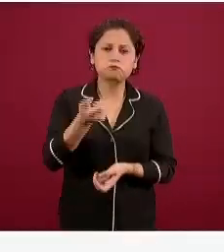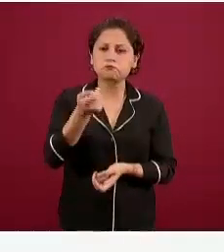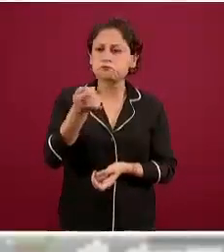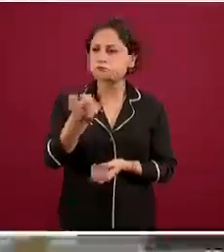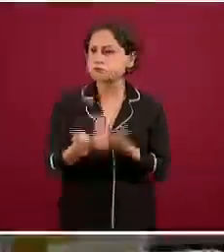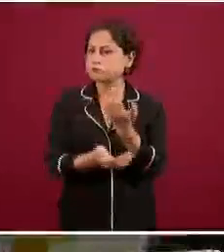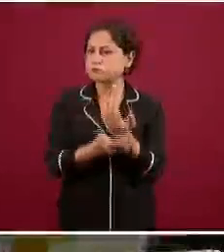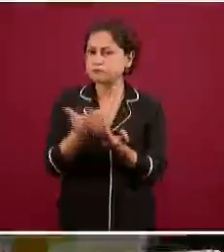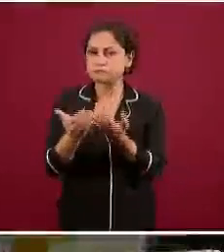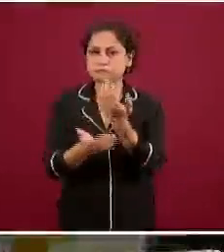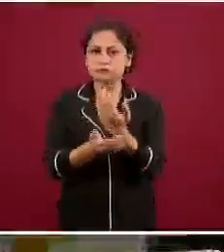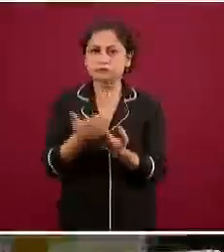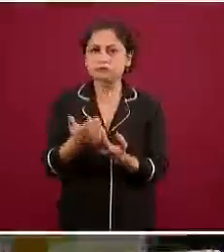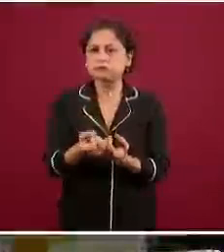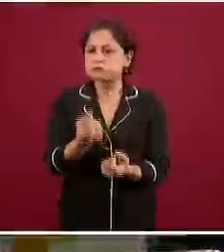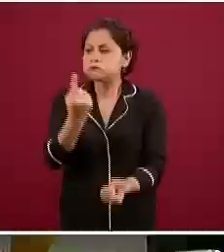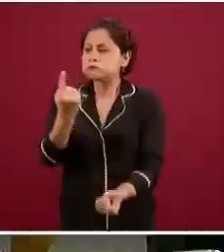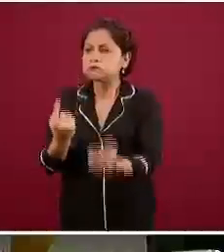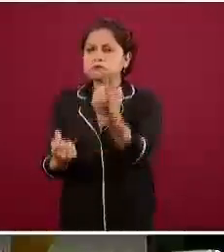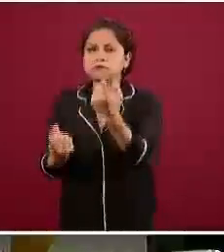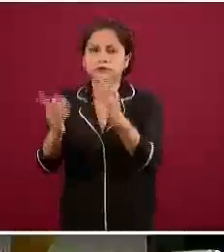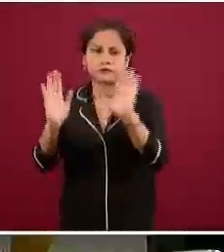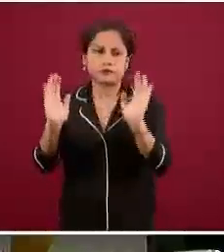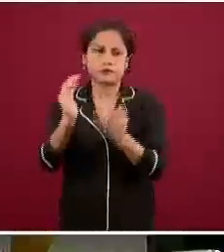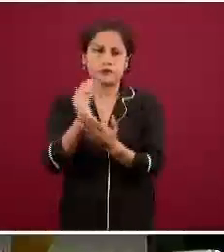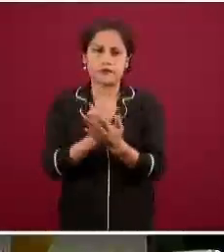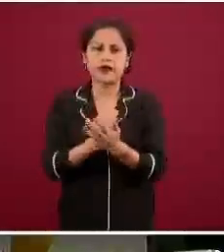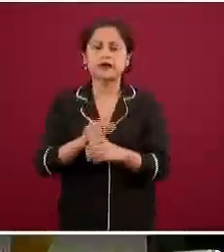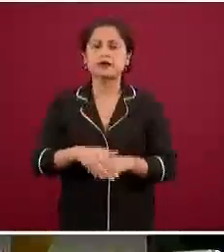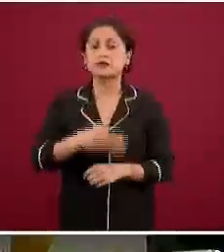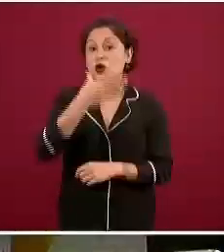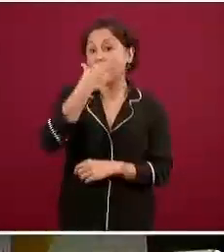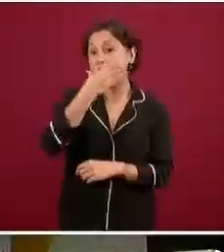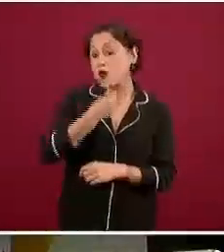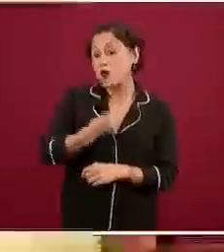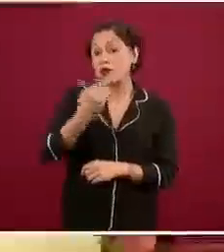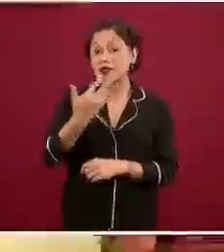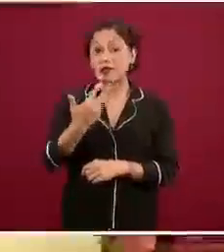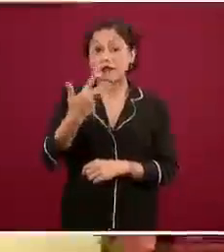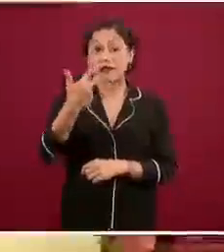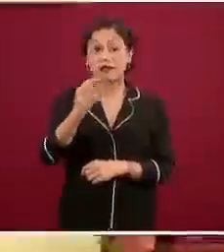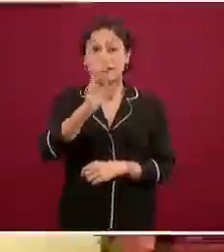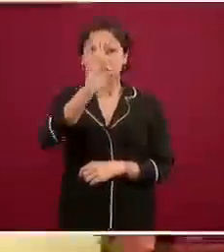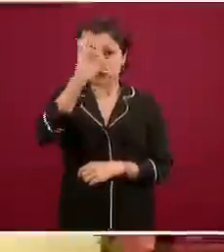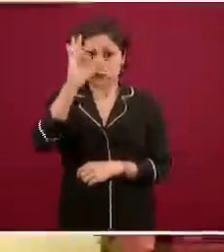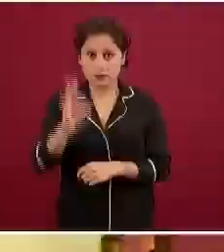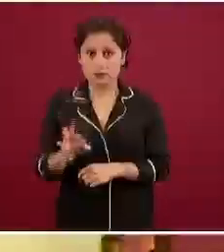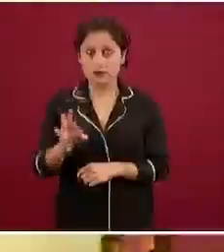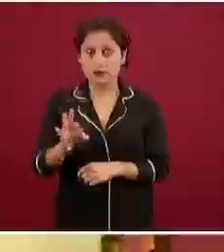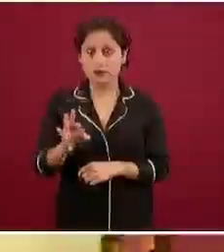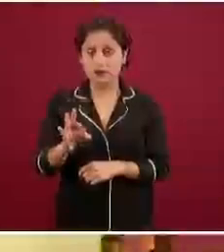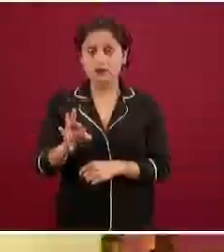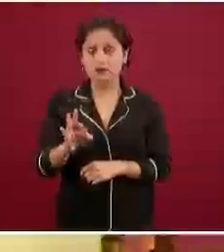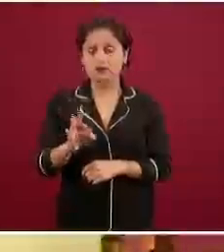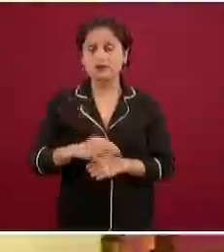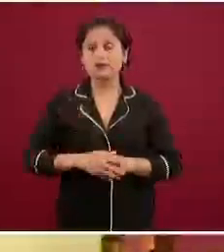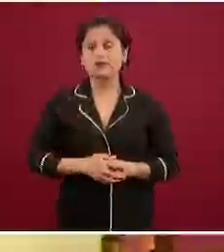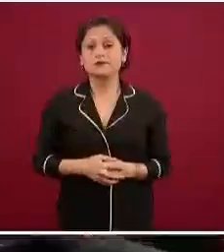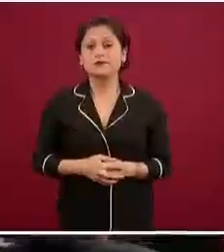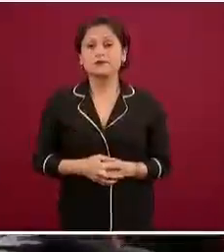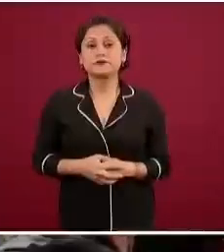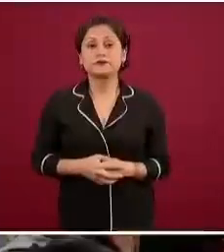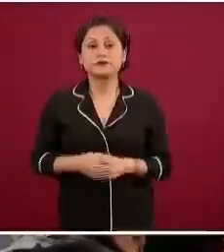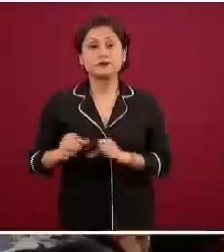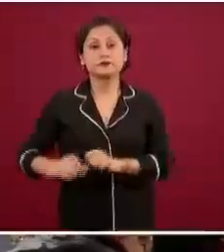de casos que se han confirmado hasta el momento, los hombres con 58% del total de la carga de enfermedad. En la